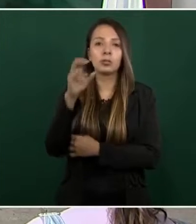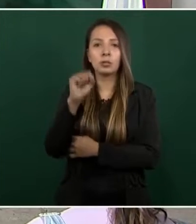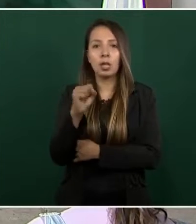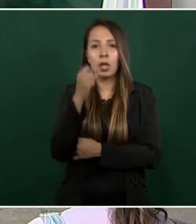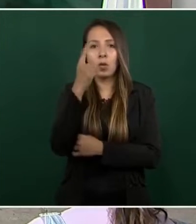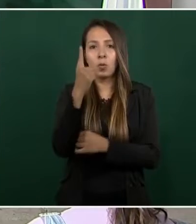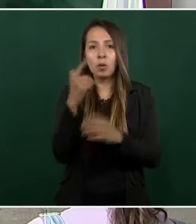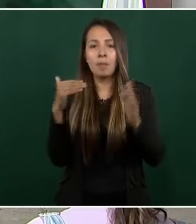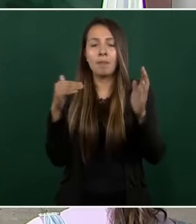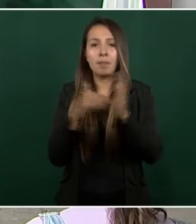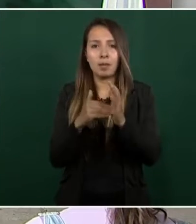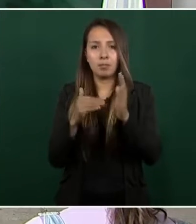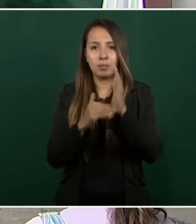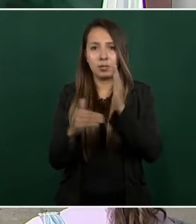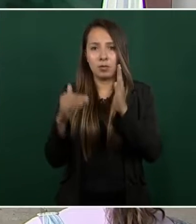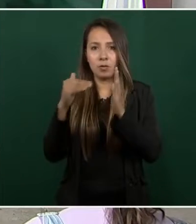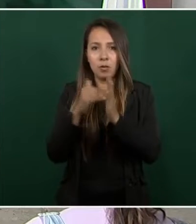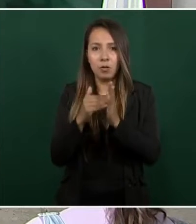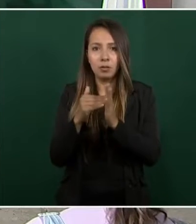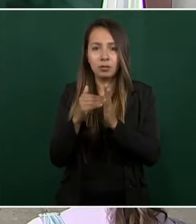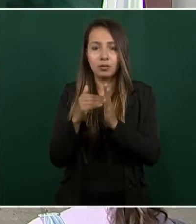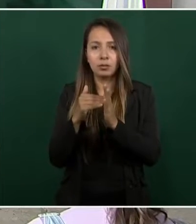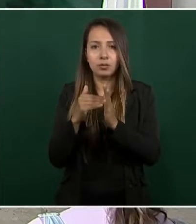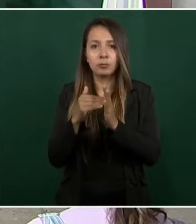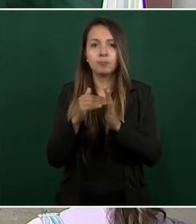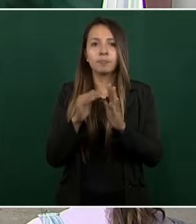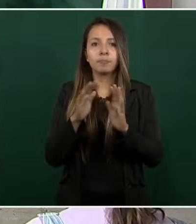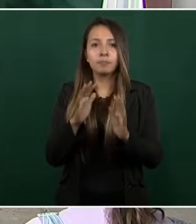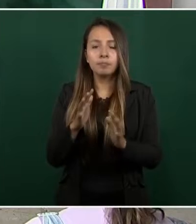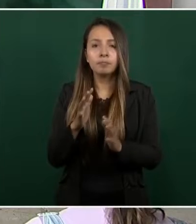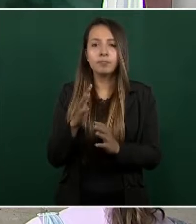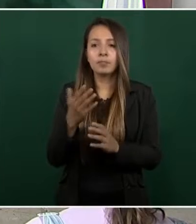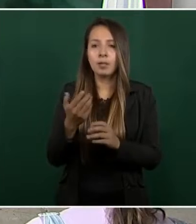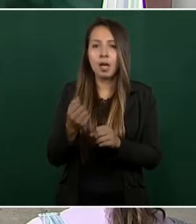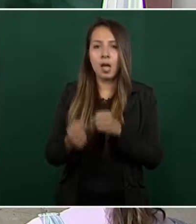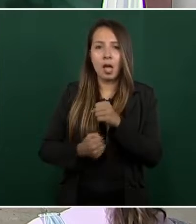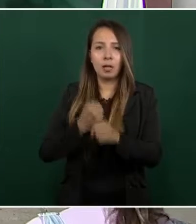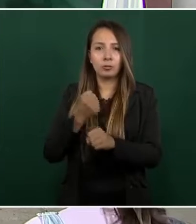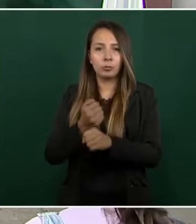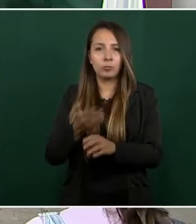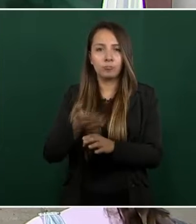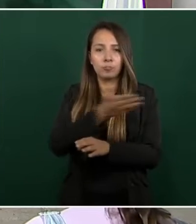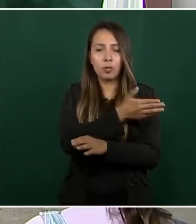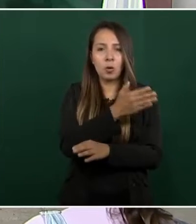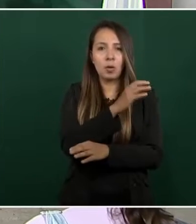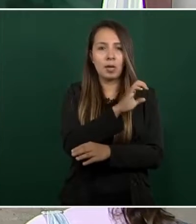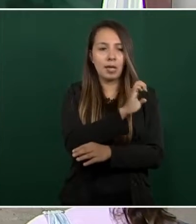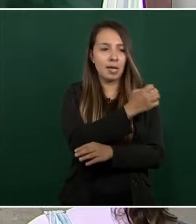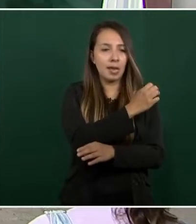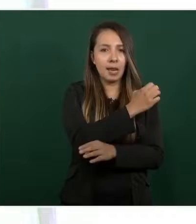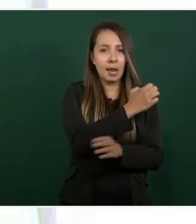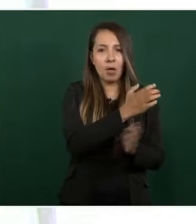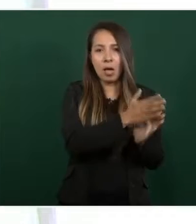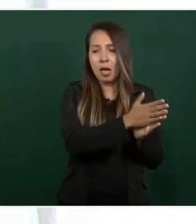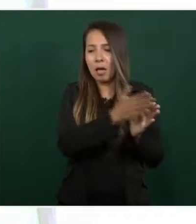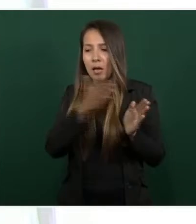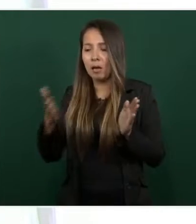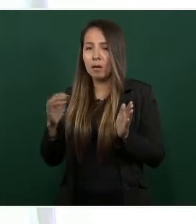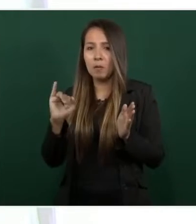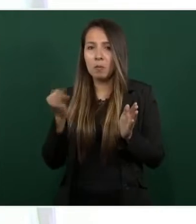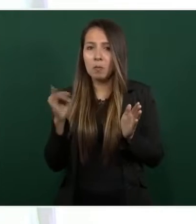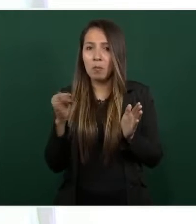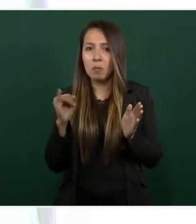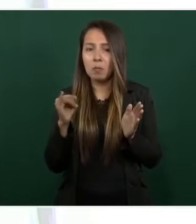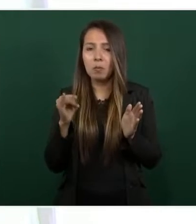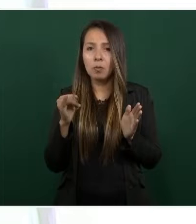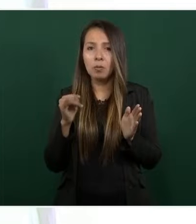362,000 millones. El aumento con respecto a los años anteriores, de enero a junio del año anterior con respecto a este año,